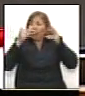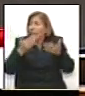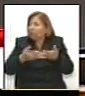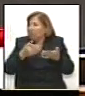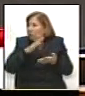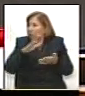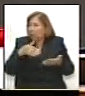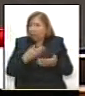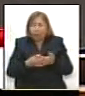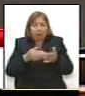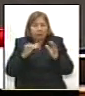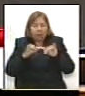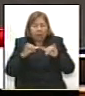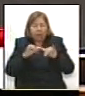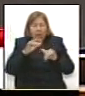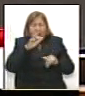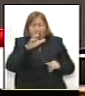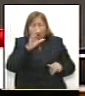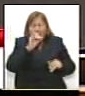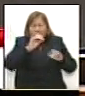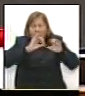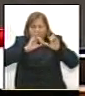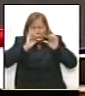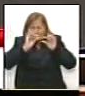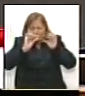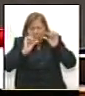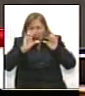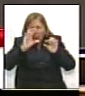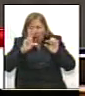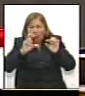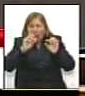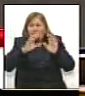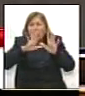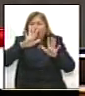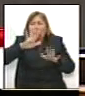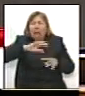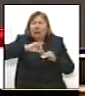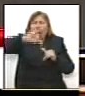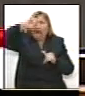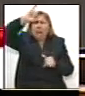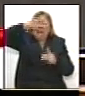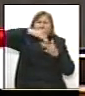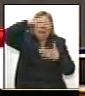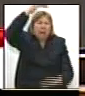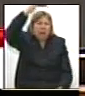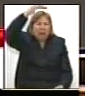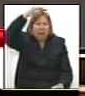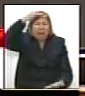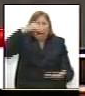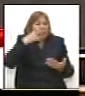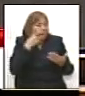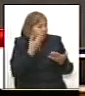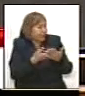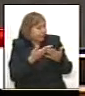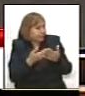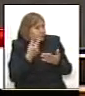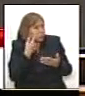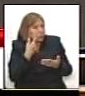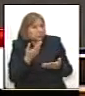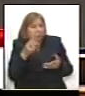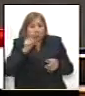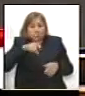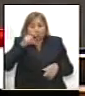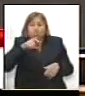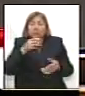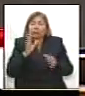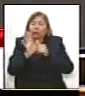miden desde los 30 centímetros hasta el 1.5 metros de altura, por lo que se considera que es necesario